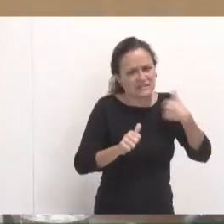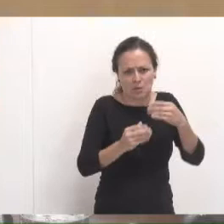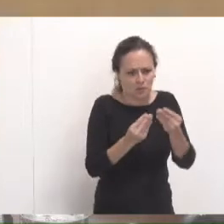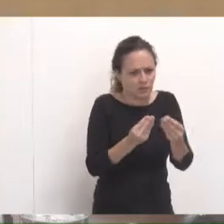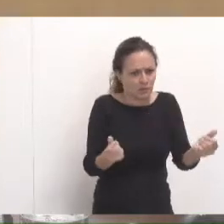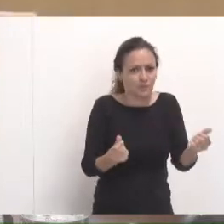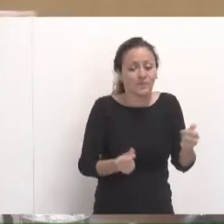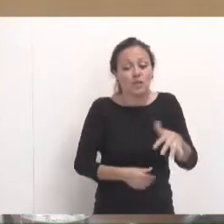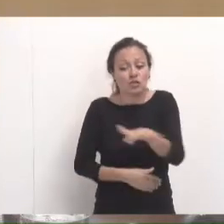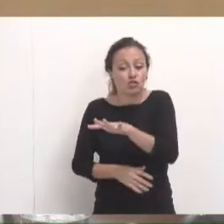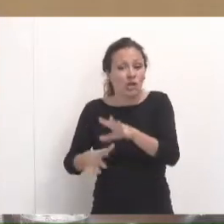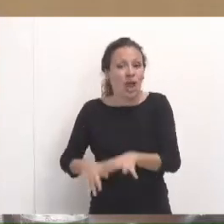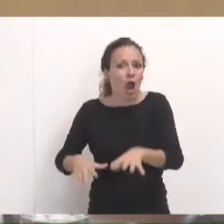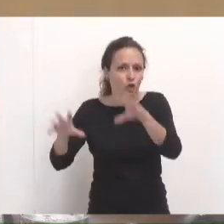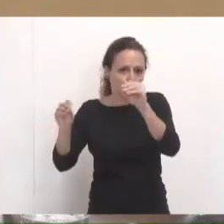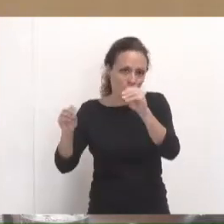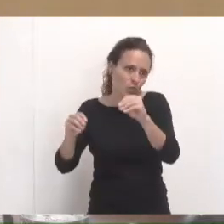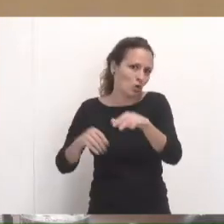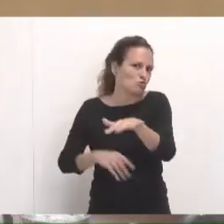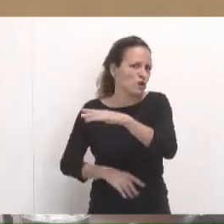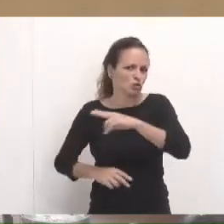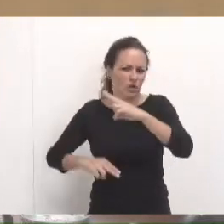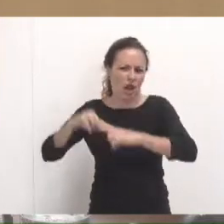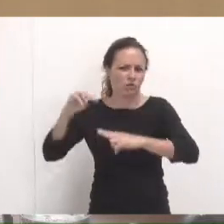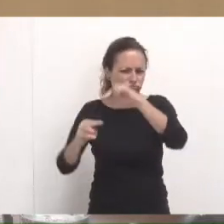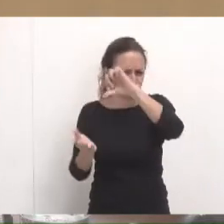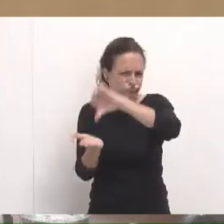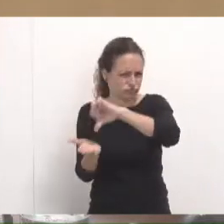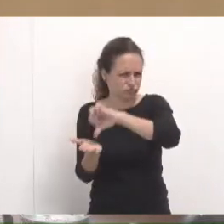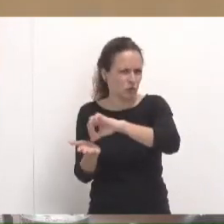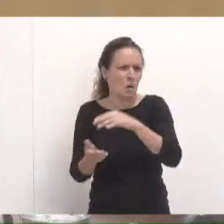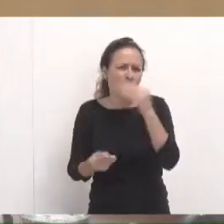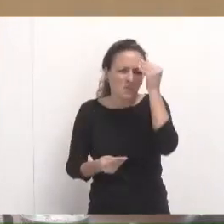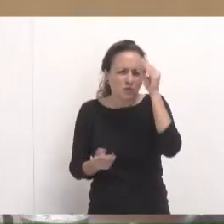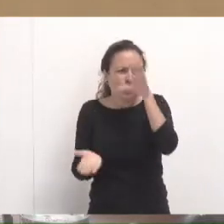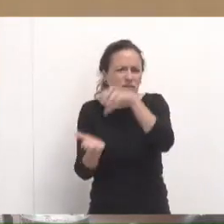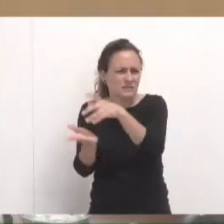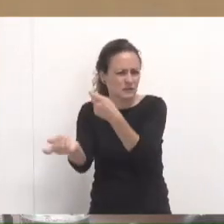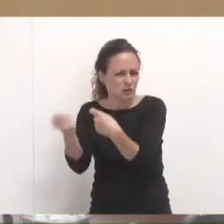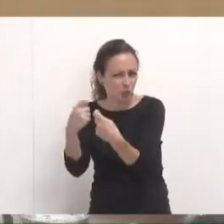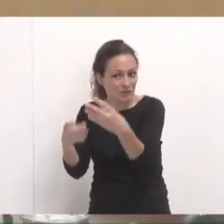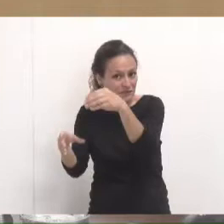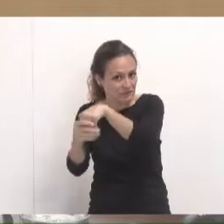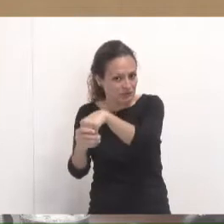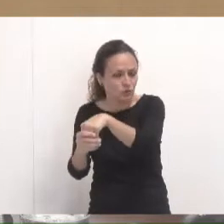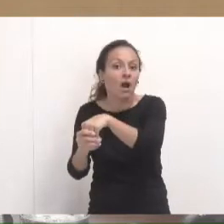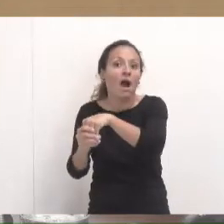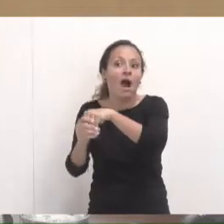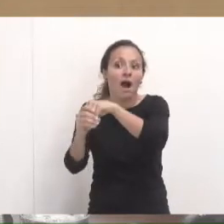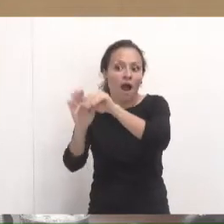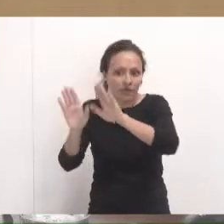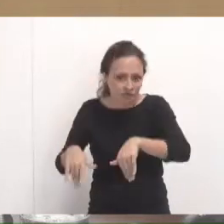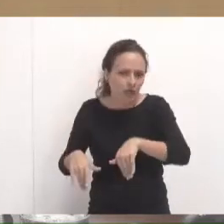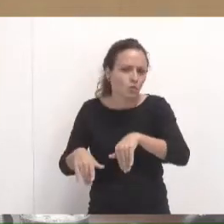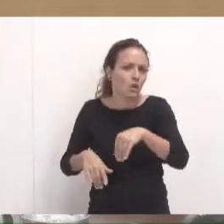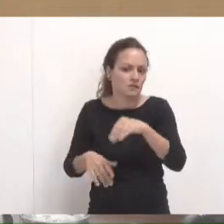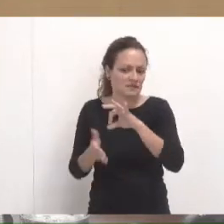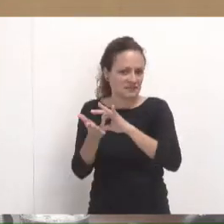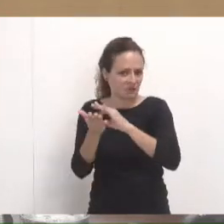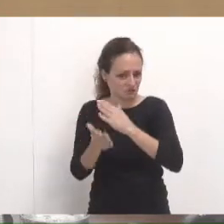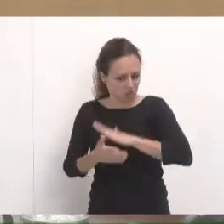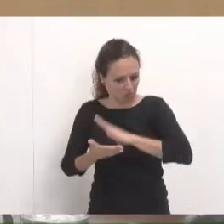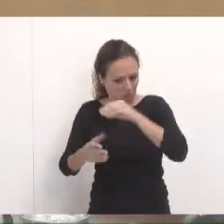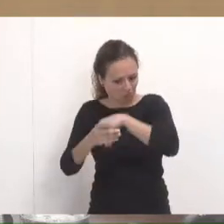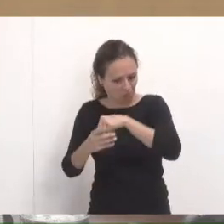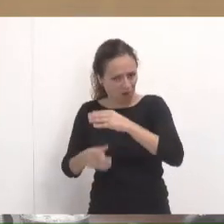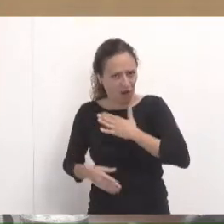en una zona tremendamente urbanizada, creo que era dentro de un complejo comercial, y fue erradicada por los servicios propios del ayuntamiento, y